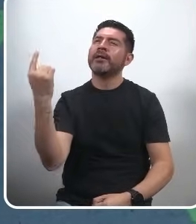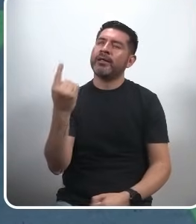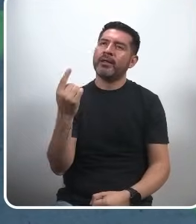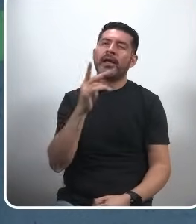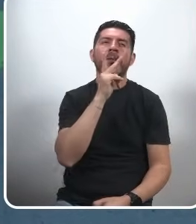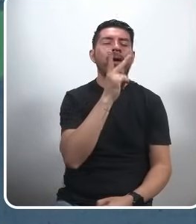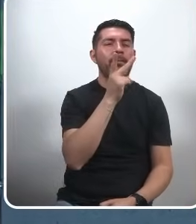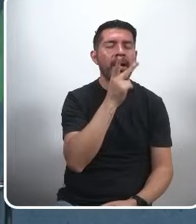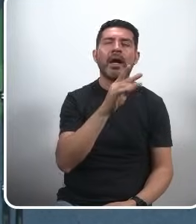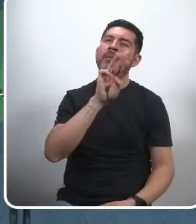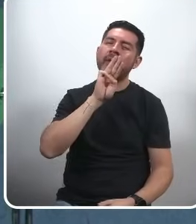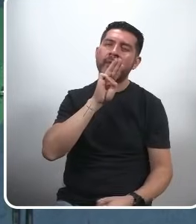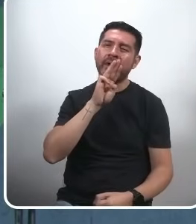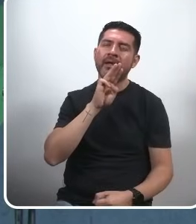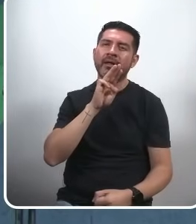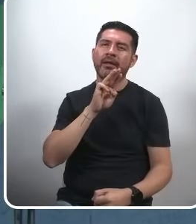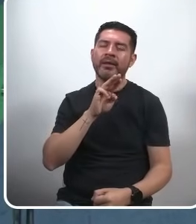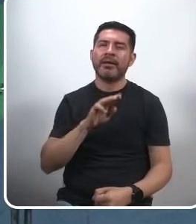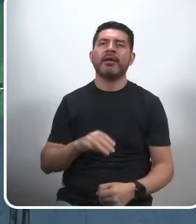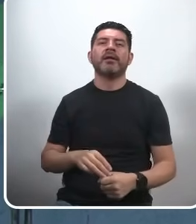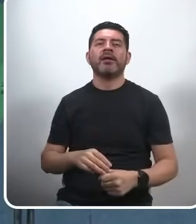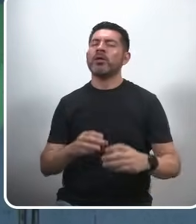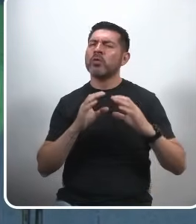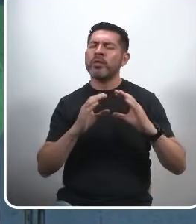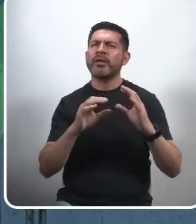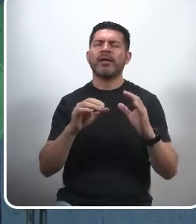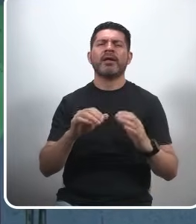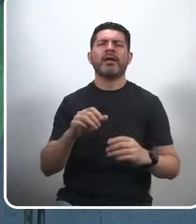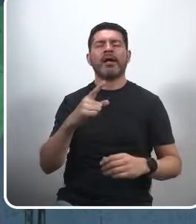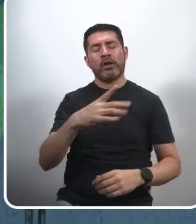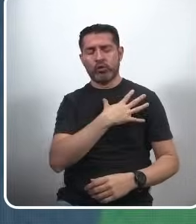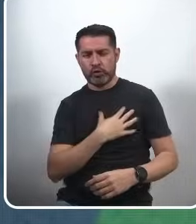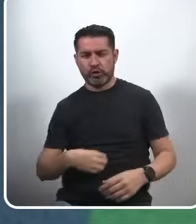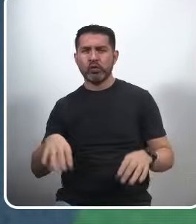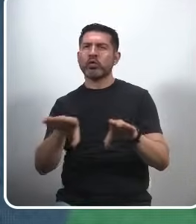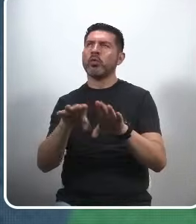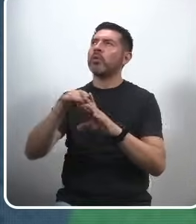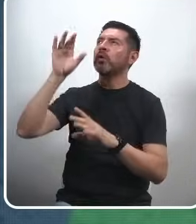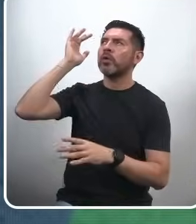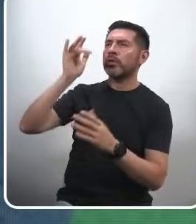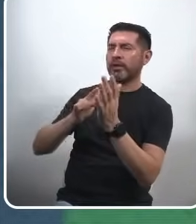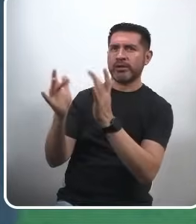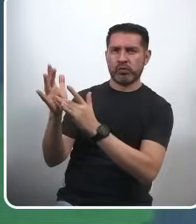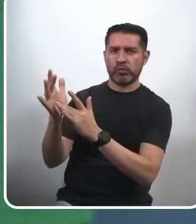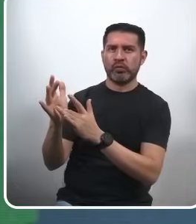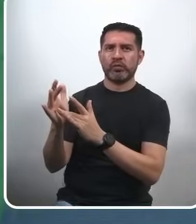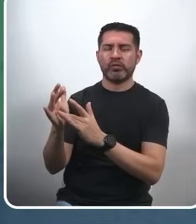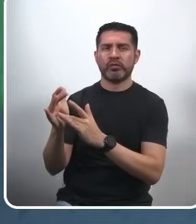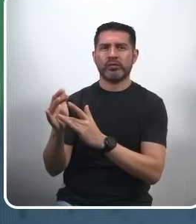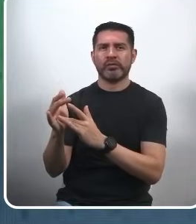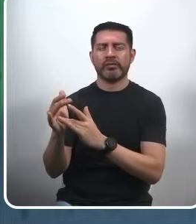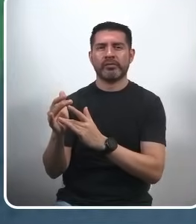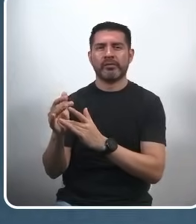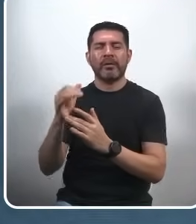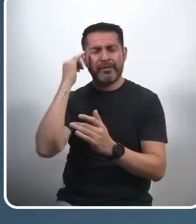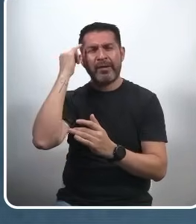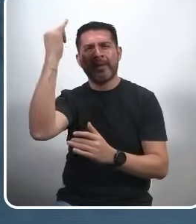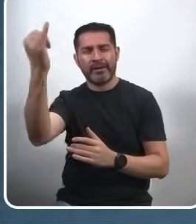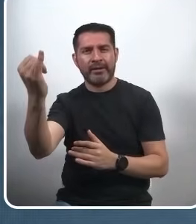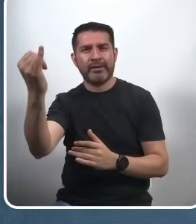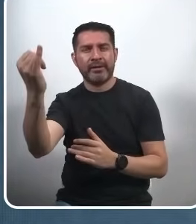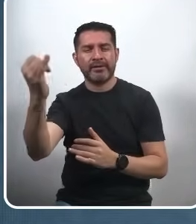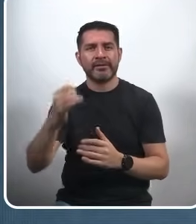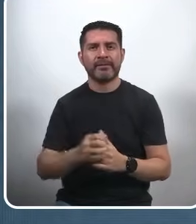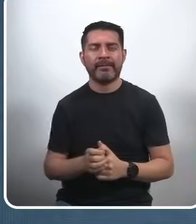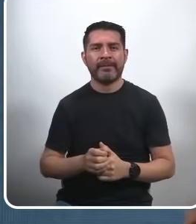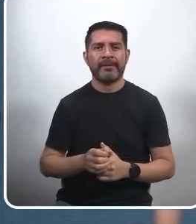cada uno? ¿O los padres a los hijos como Jesús nos trata? ¿O el esposo? ¿Se imaginan que el esposo